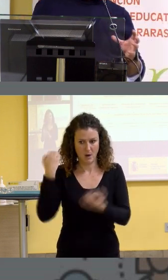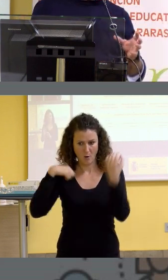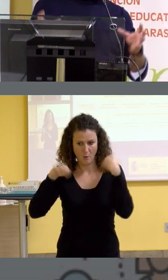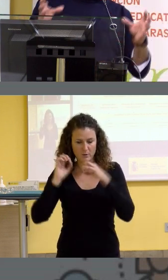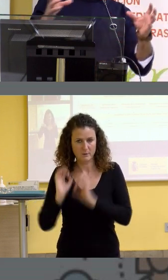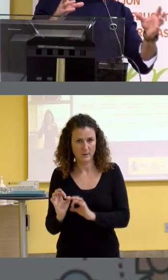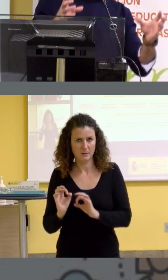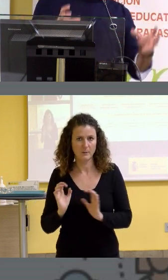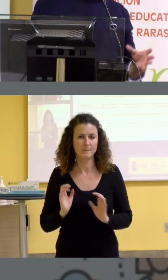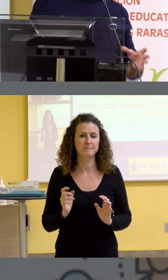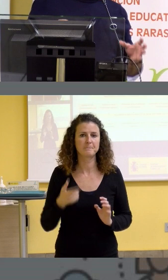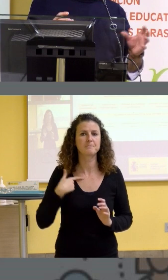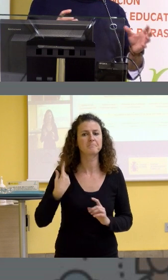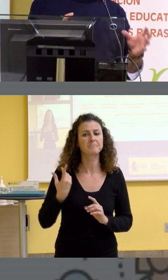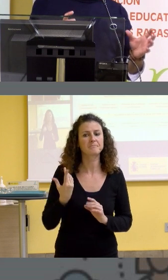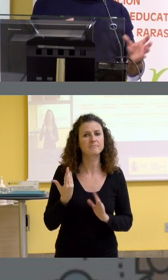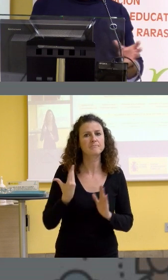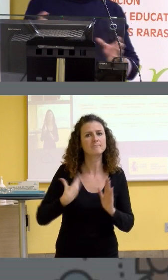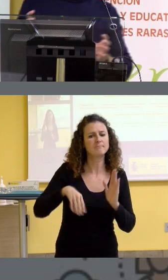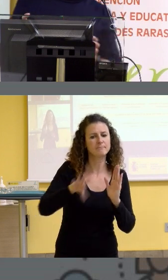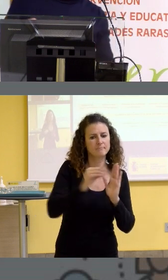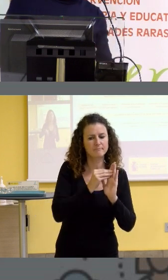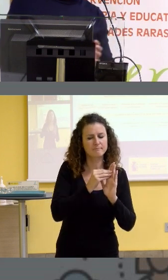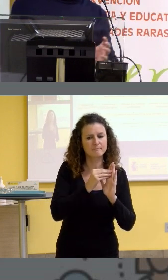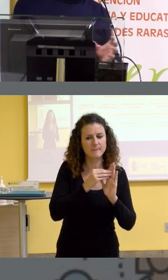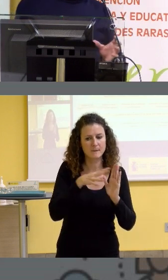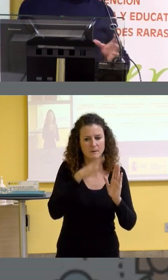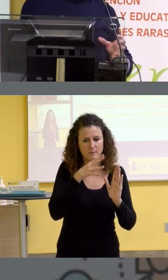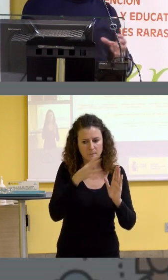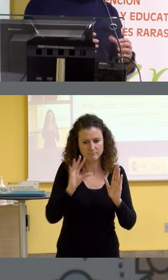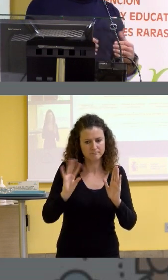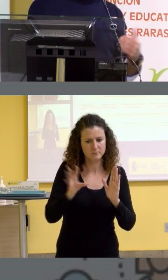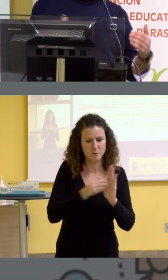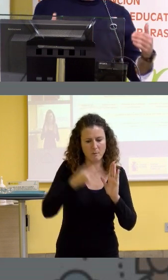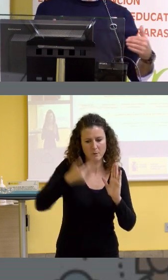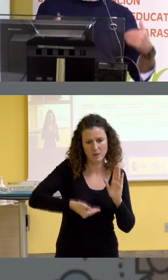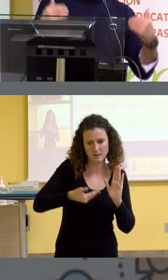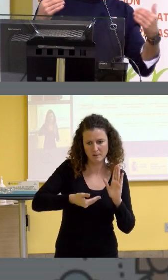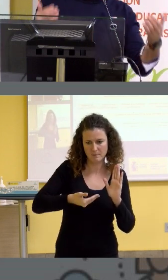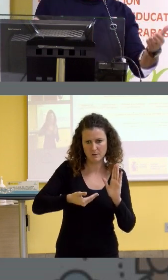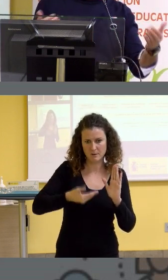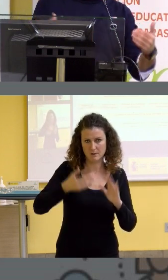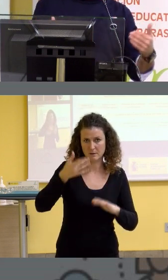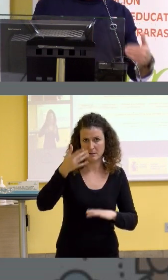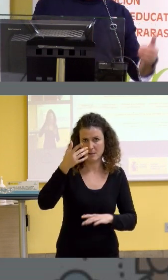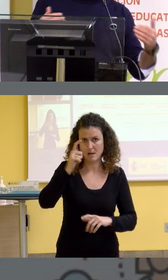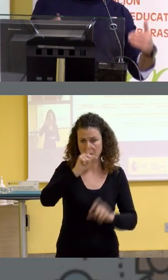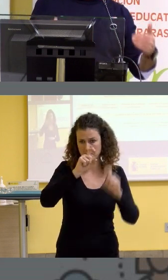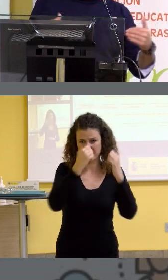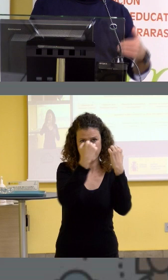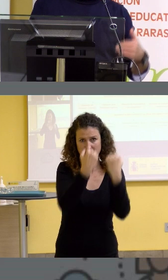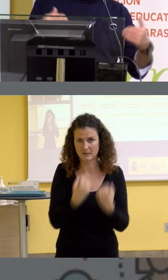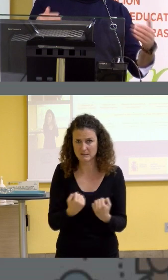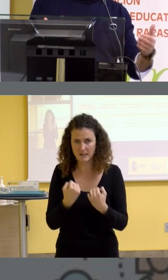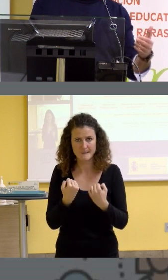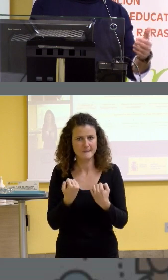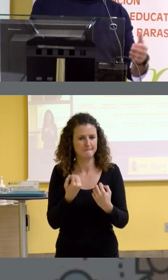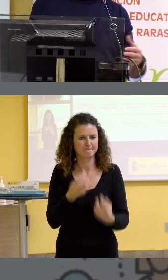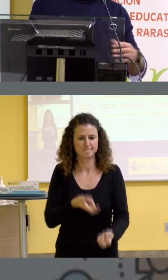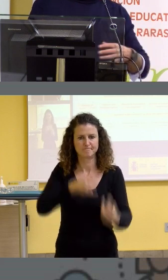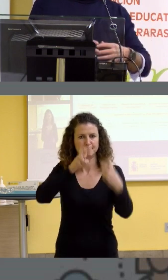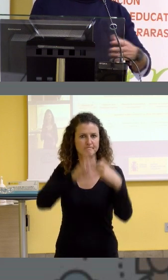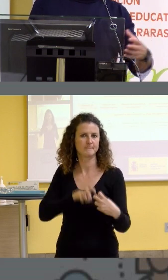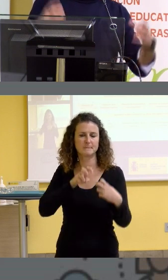esto es importante sumarlo a la ecuación porque el escenario visto desde fuera de las entidades que no se sientan a trabajar con personas afectadas por enfermedades de este